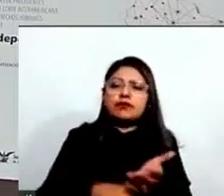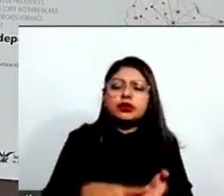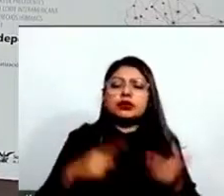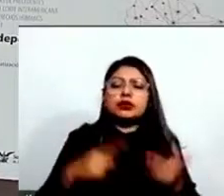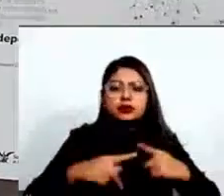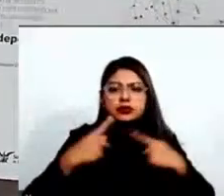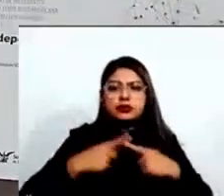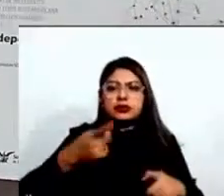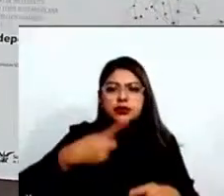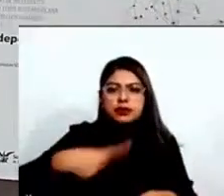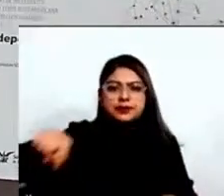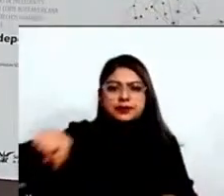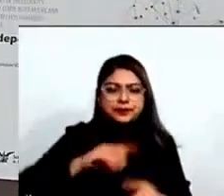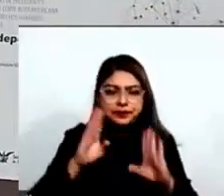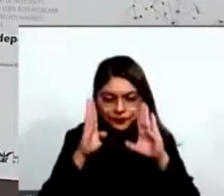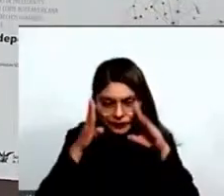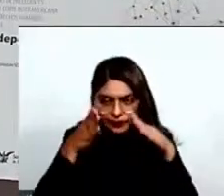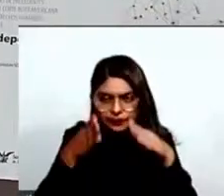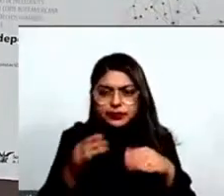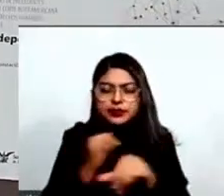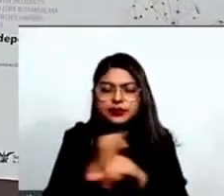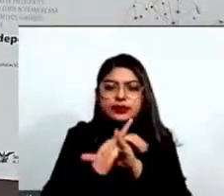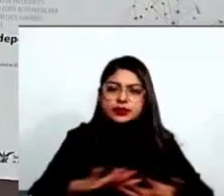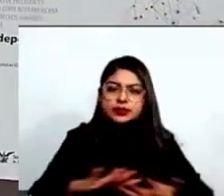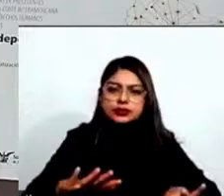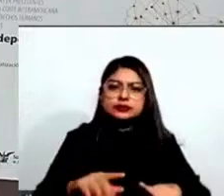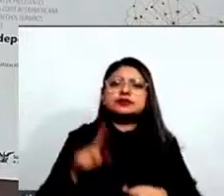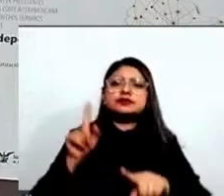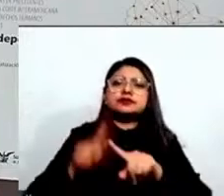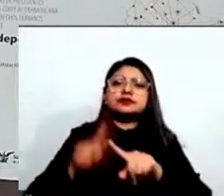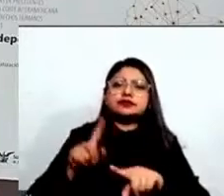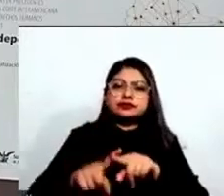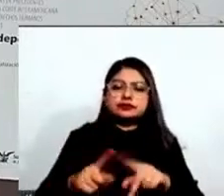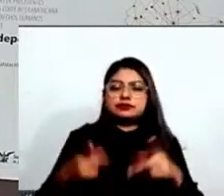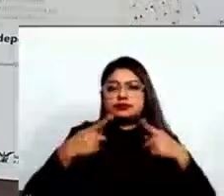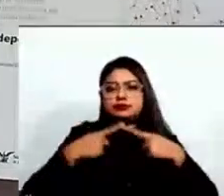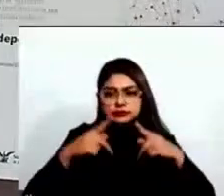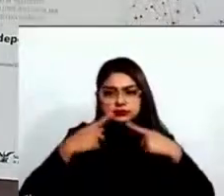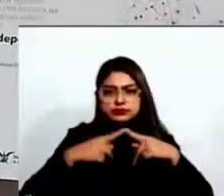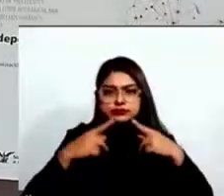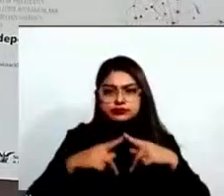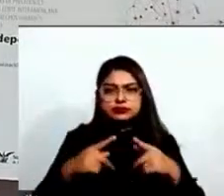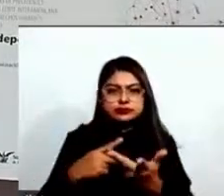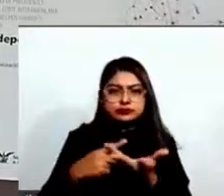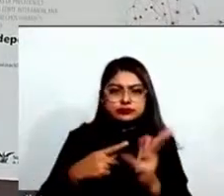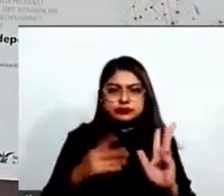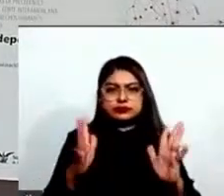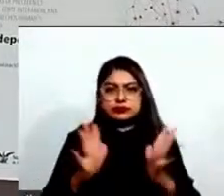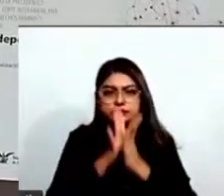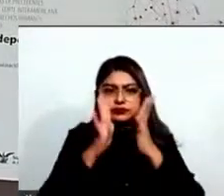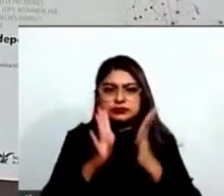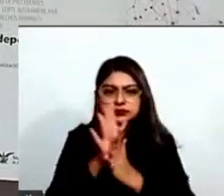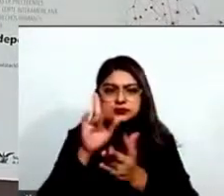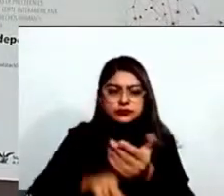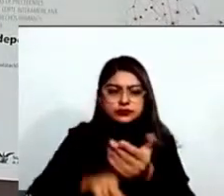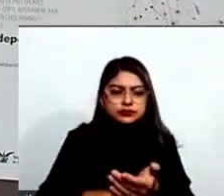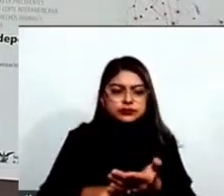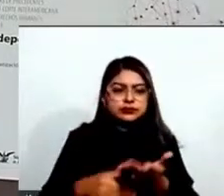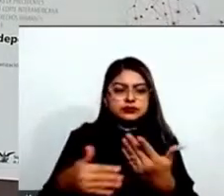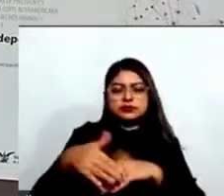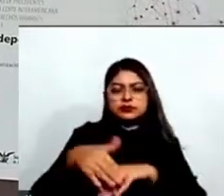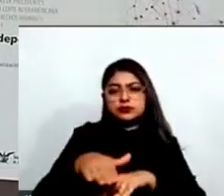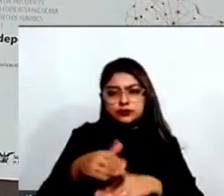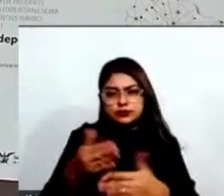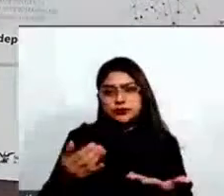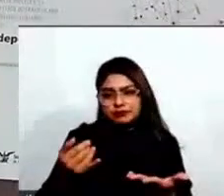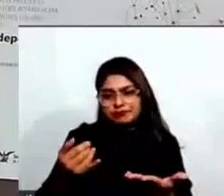estas publicaciones son las personas que participan en la impartición de justicia de este país, porque